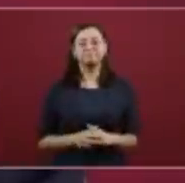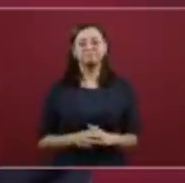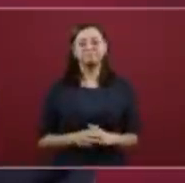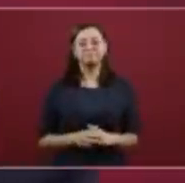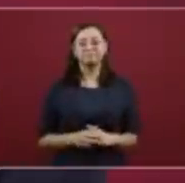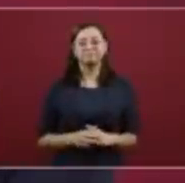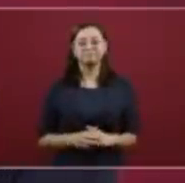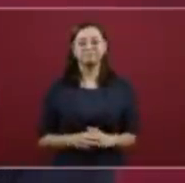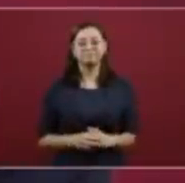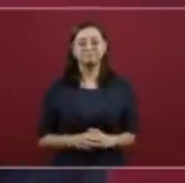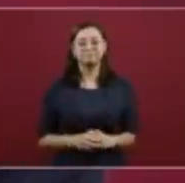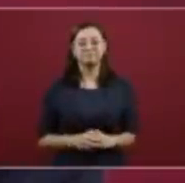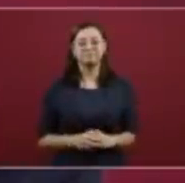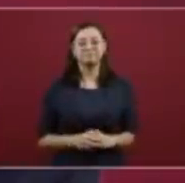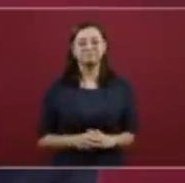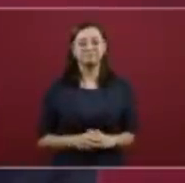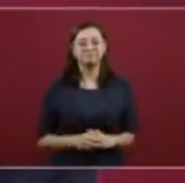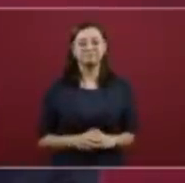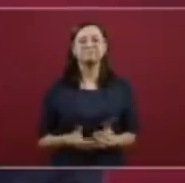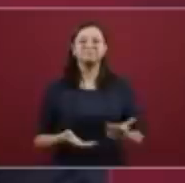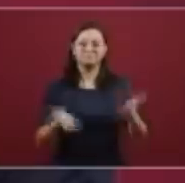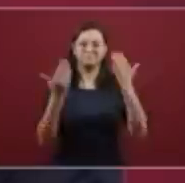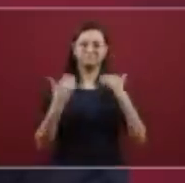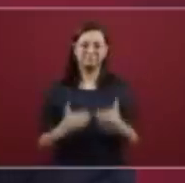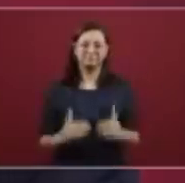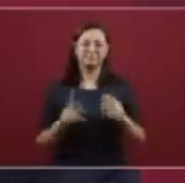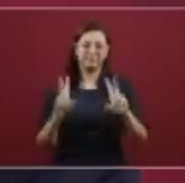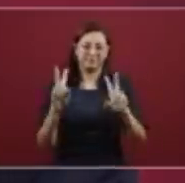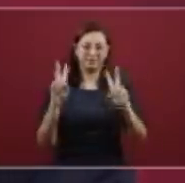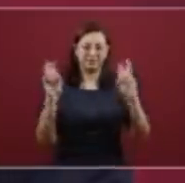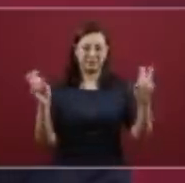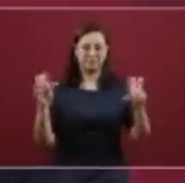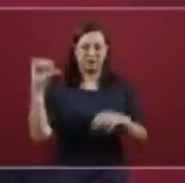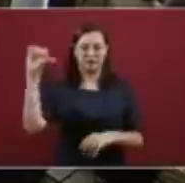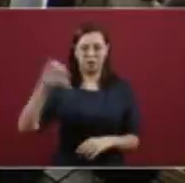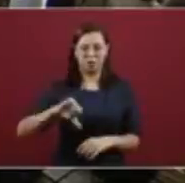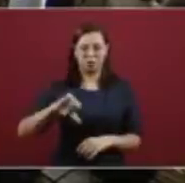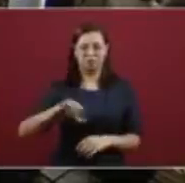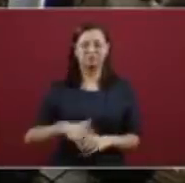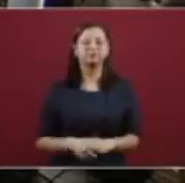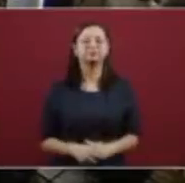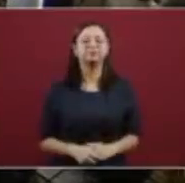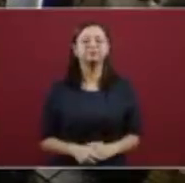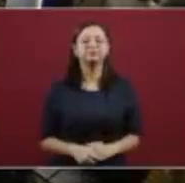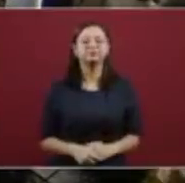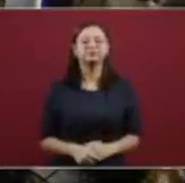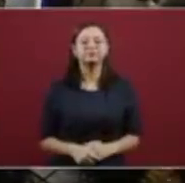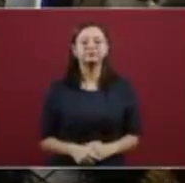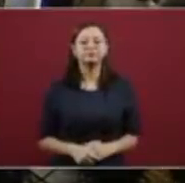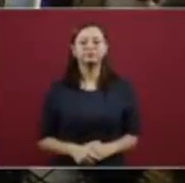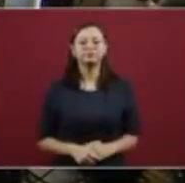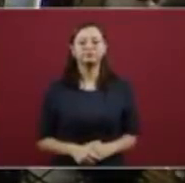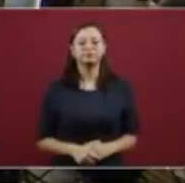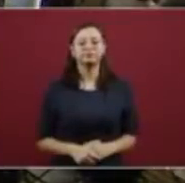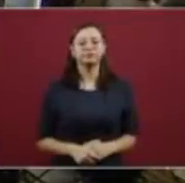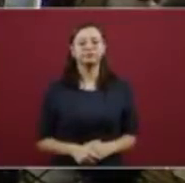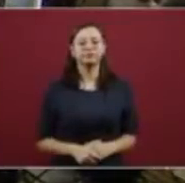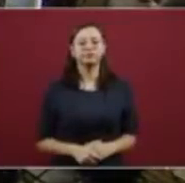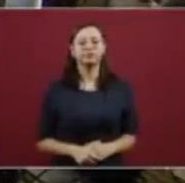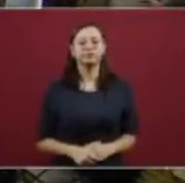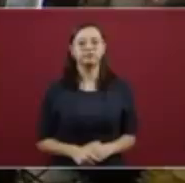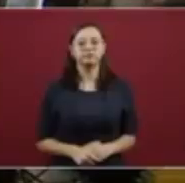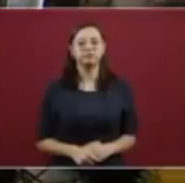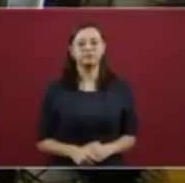pasamos a el tema. Hoy vamos a informar,